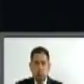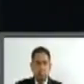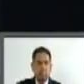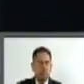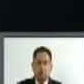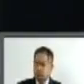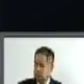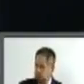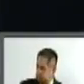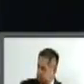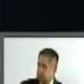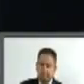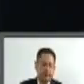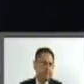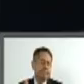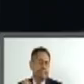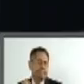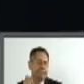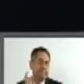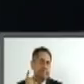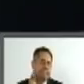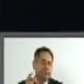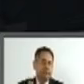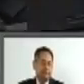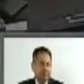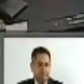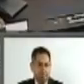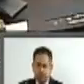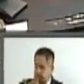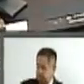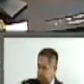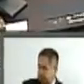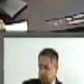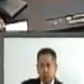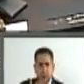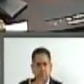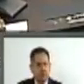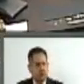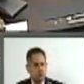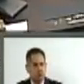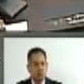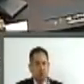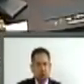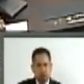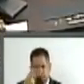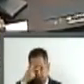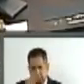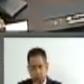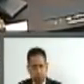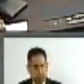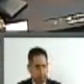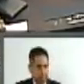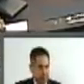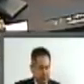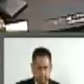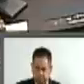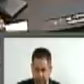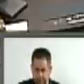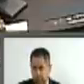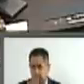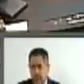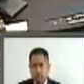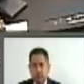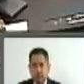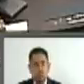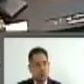presidente, es un gesto de innegable importancia para las relaciones entre México y Canadá. Actualmente, en